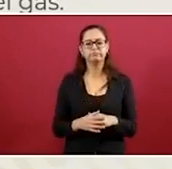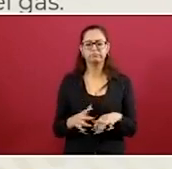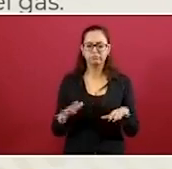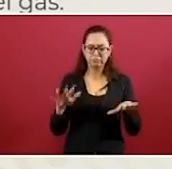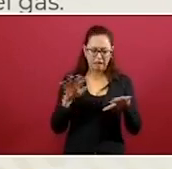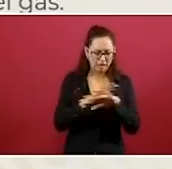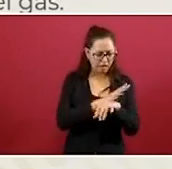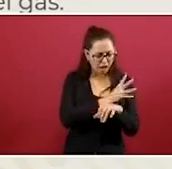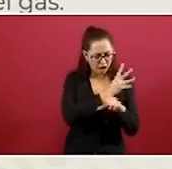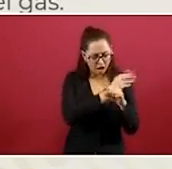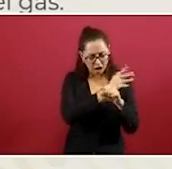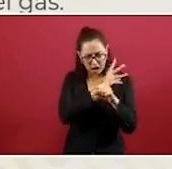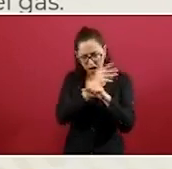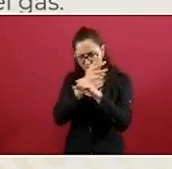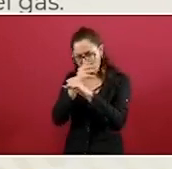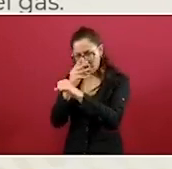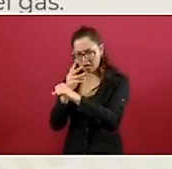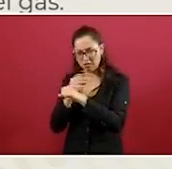reestructuración